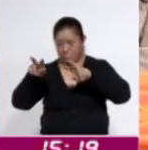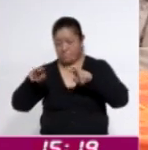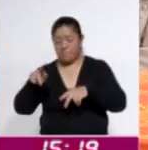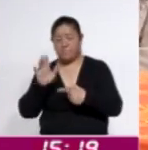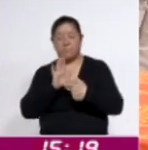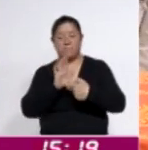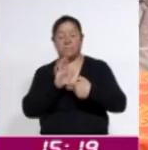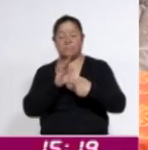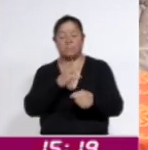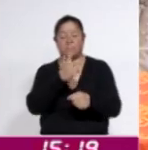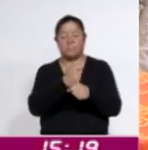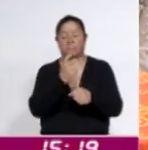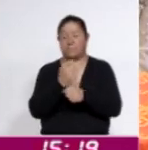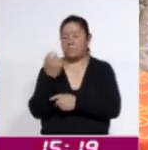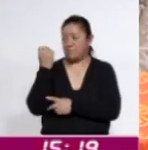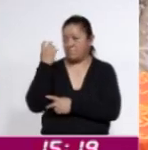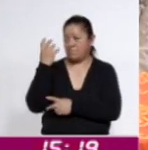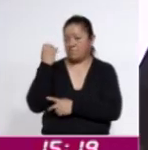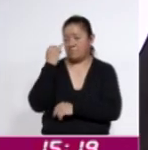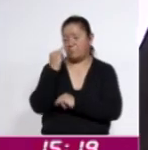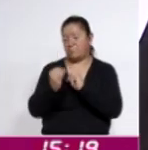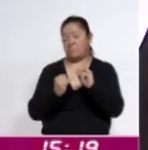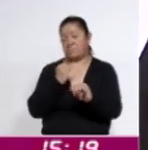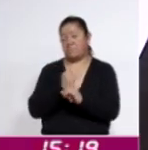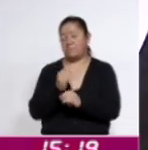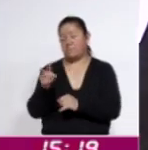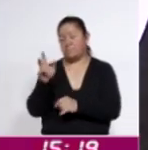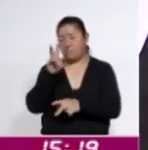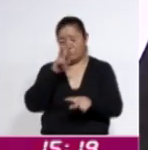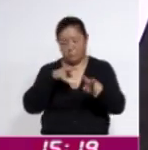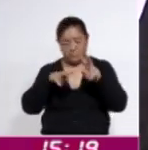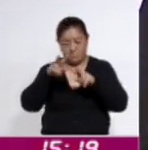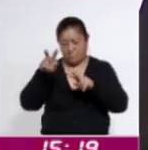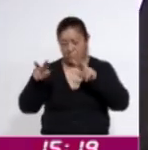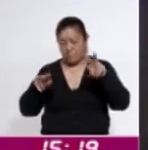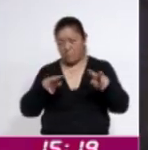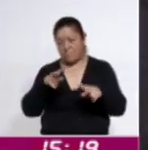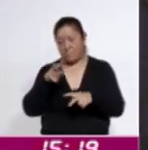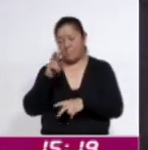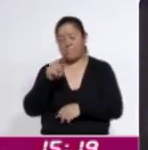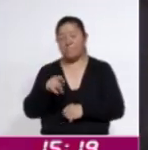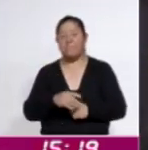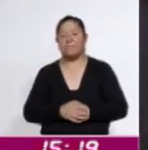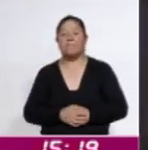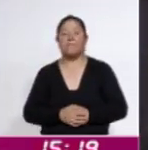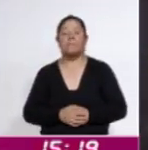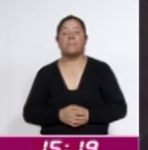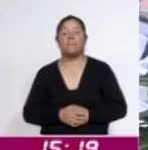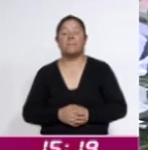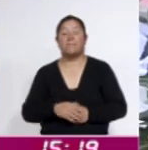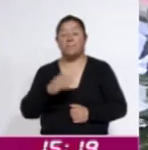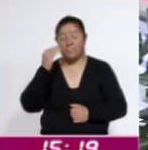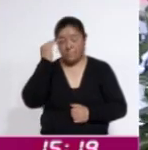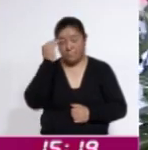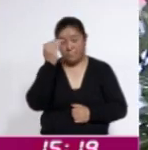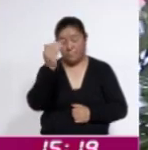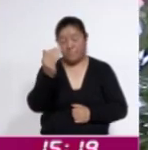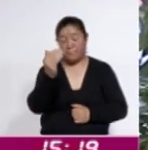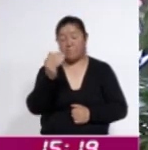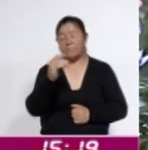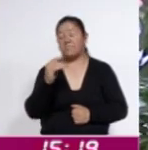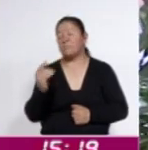octavo Coloquio Internacional de Artes Visuales, Horizontes Infinitos, el arte y su práctica.